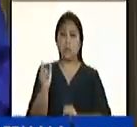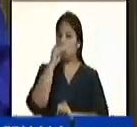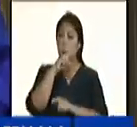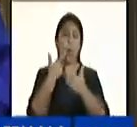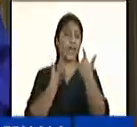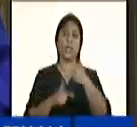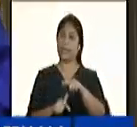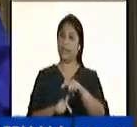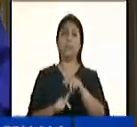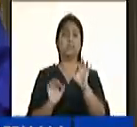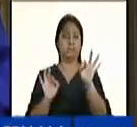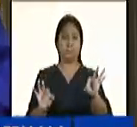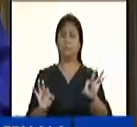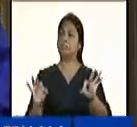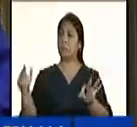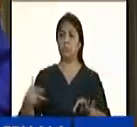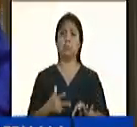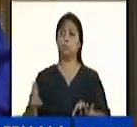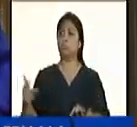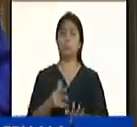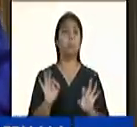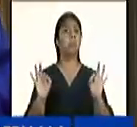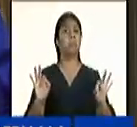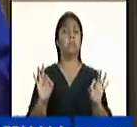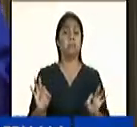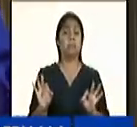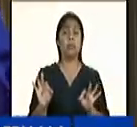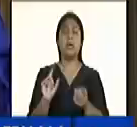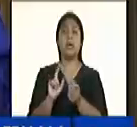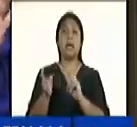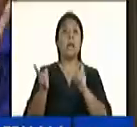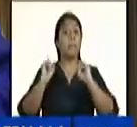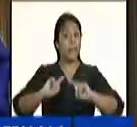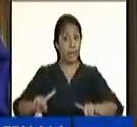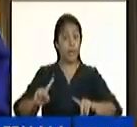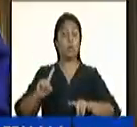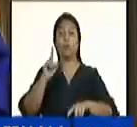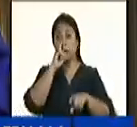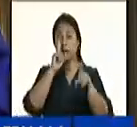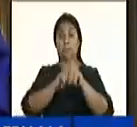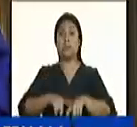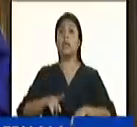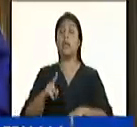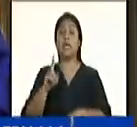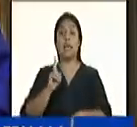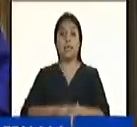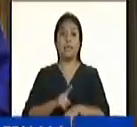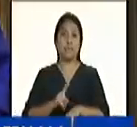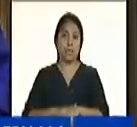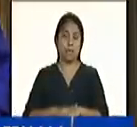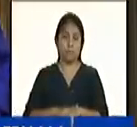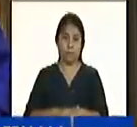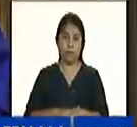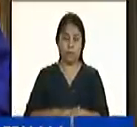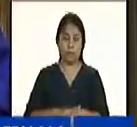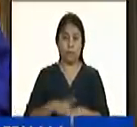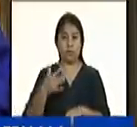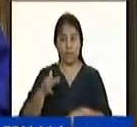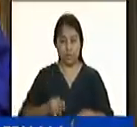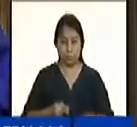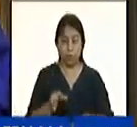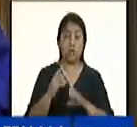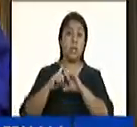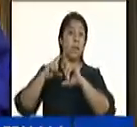y transitar en ellos siempre y cuando se mantenga la restricción de que no puede circular el transporte